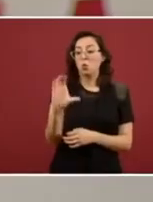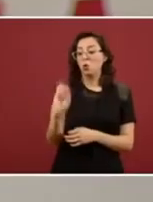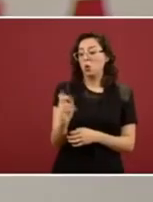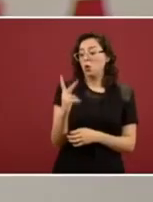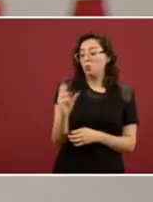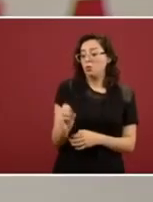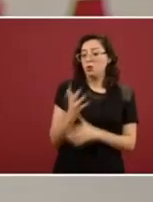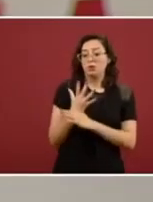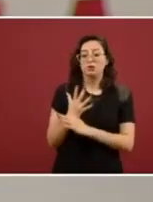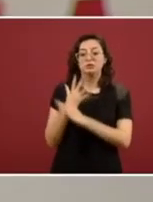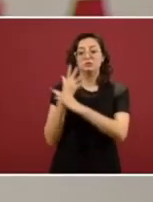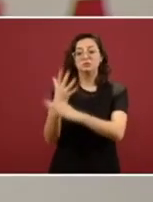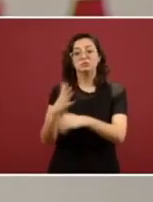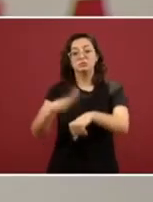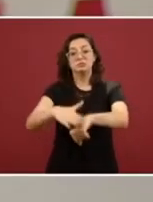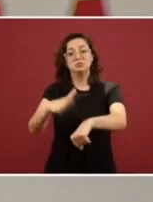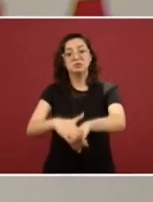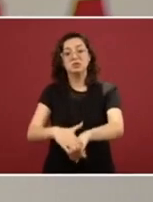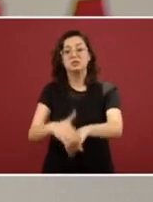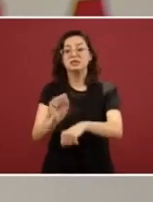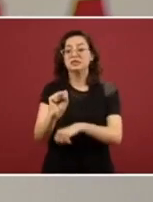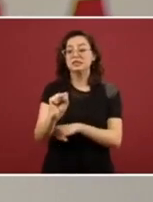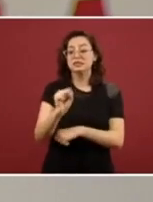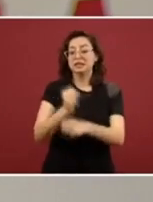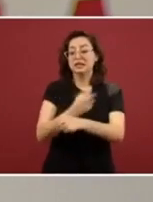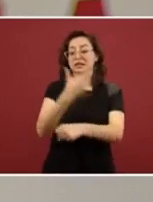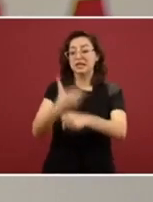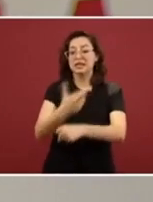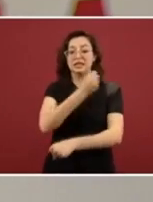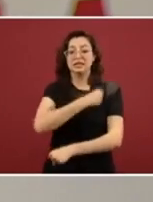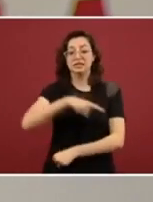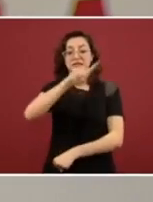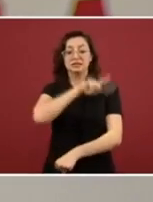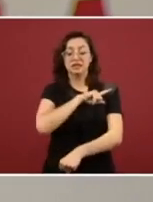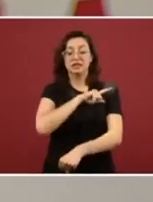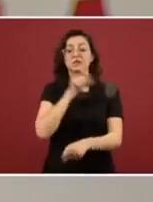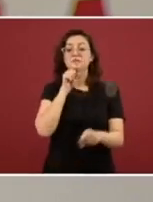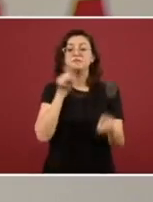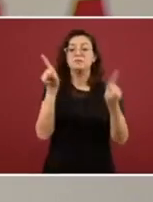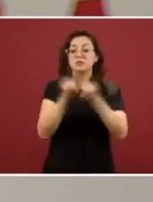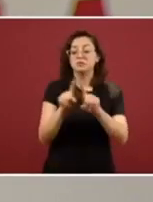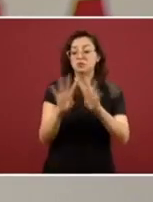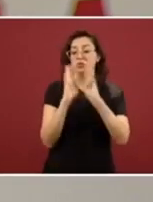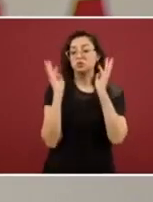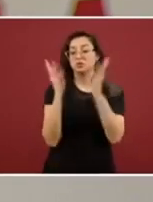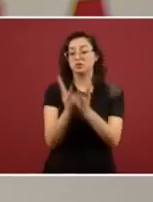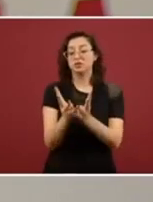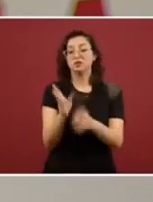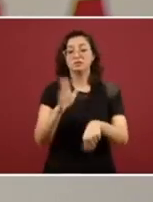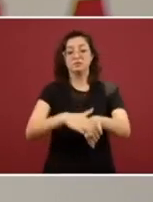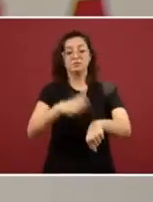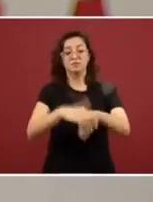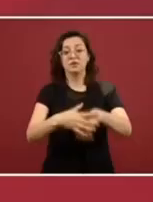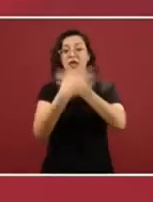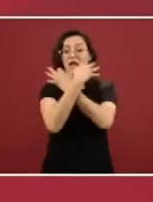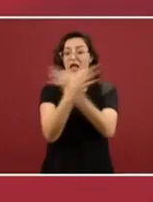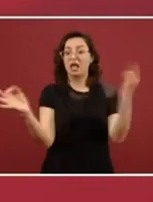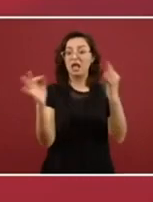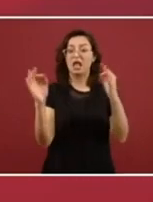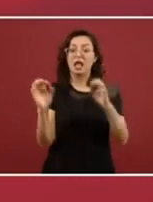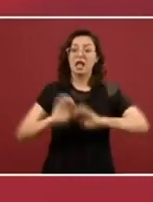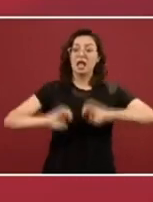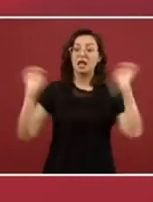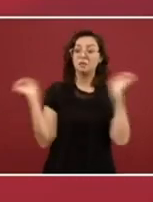Política, en donde exhortan a la Secretaría de Salud y al Consejo de Salubridad General, uno, a declarar el estado de